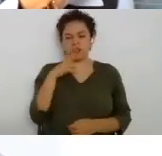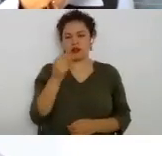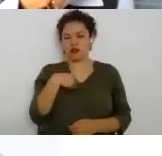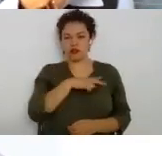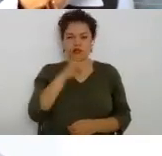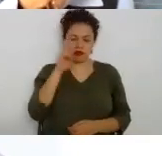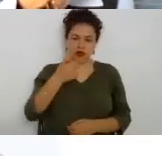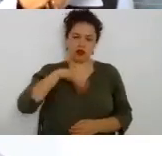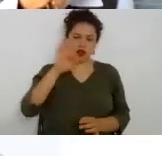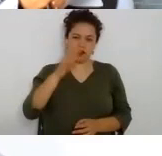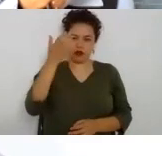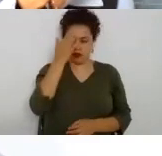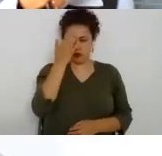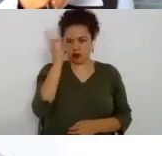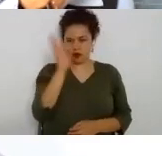medio los conocemos.